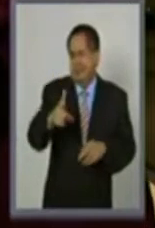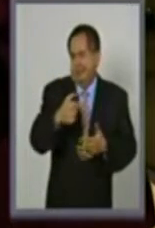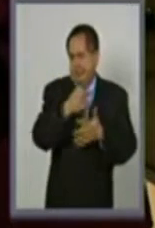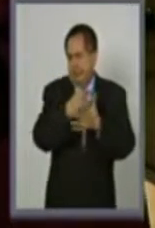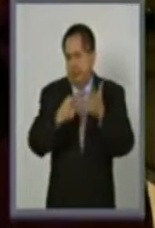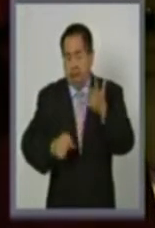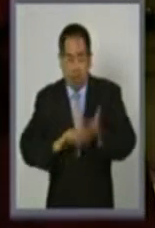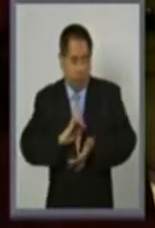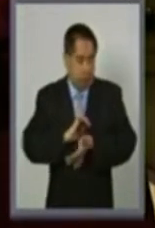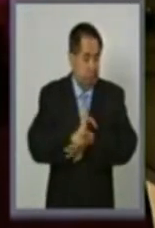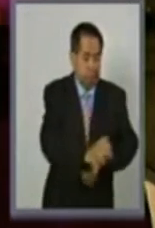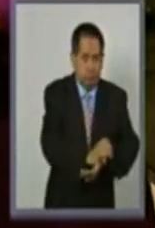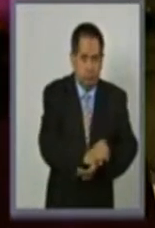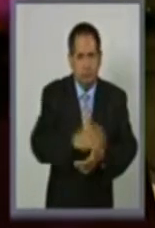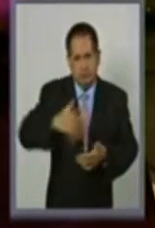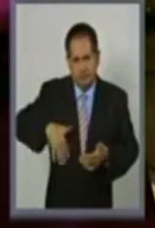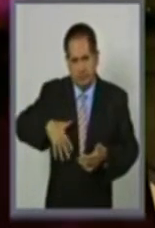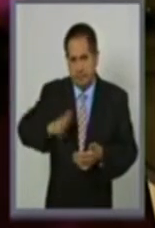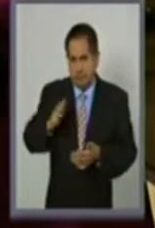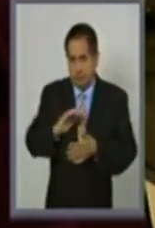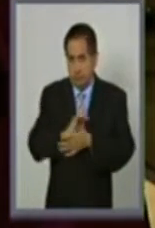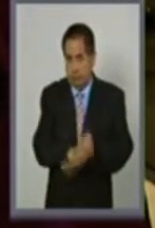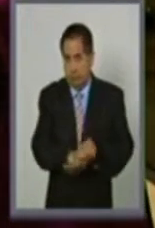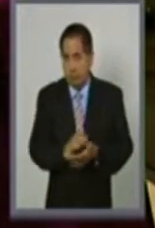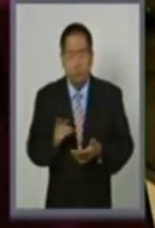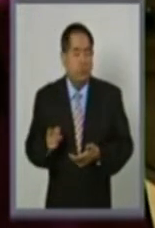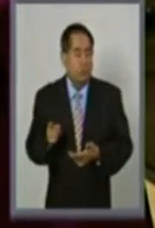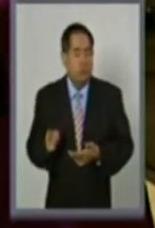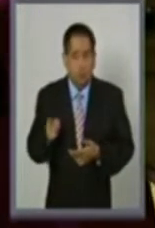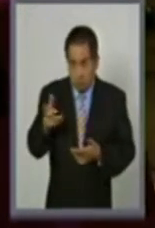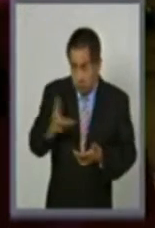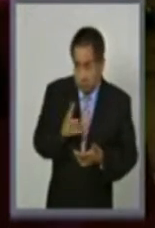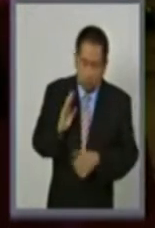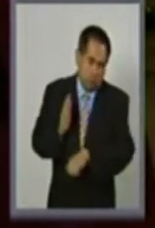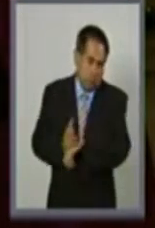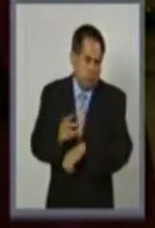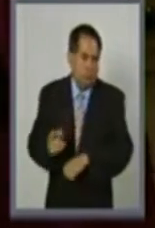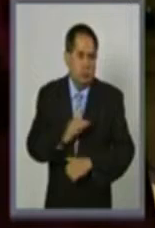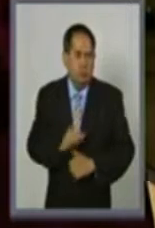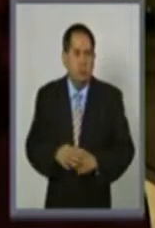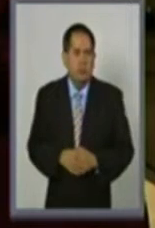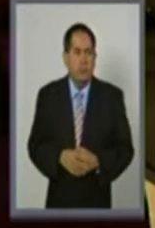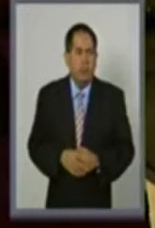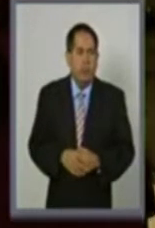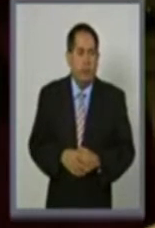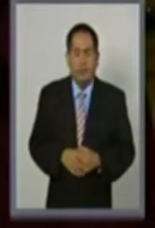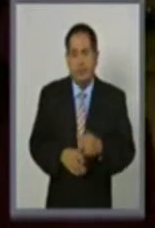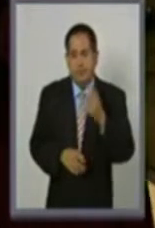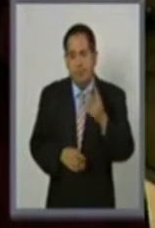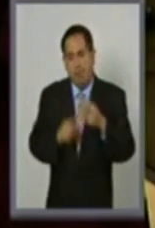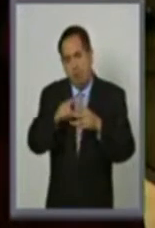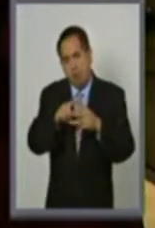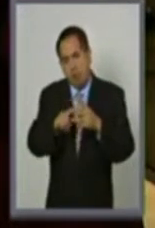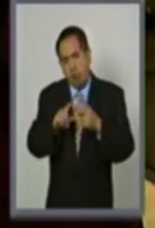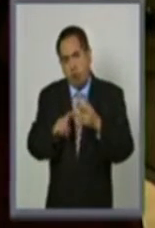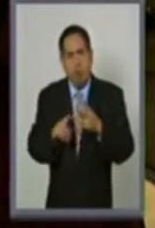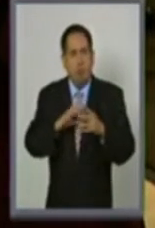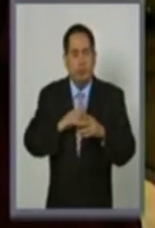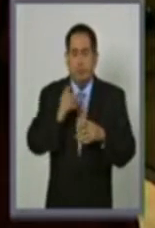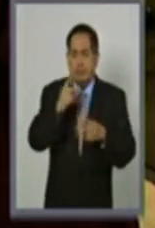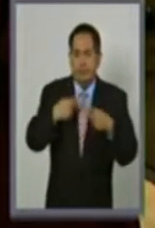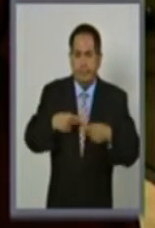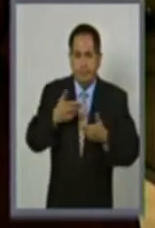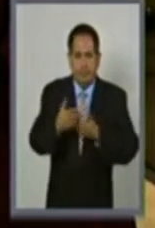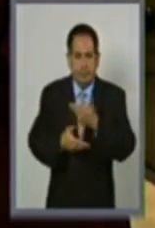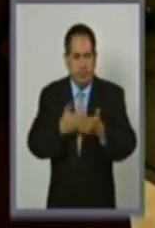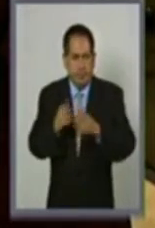de discriminación de las cuales acabo de hacer referencia, lo haga. Son 3 causas: perfecto, a quien niegue a una persona un servicio,